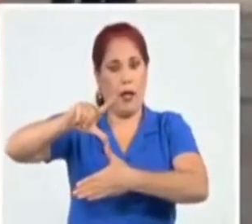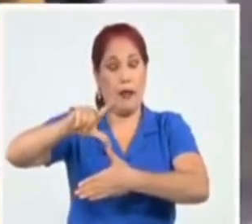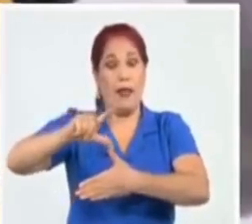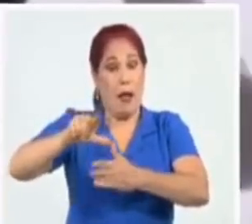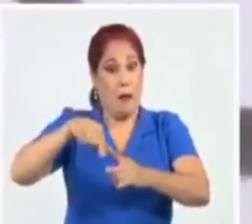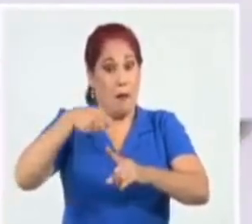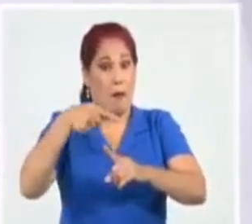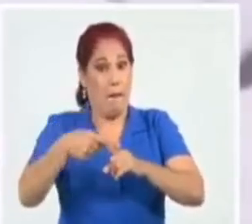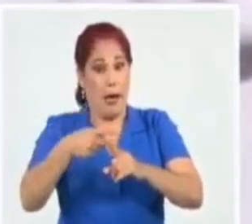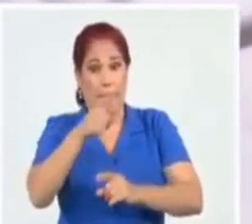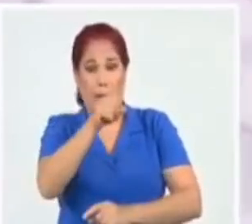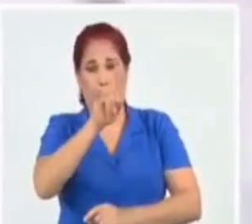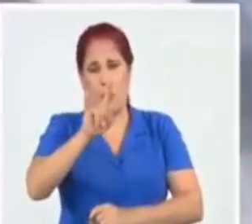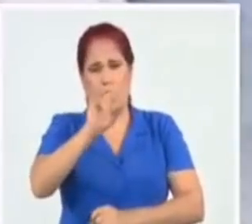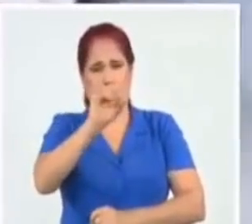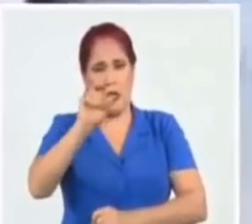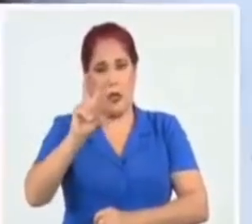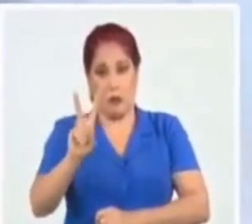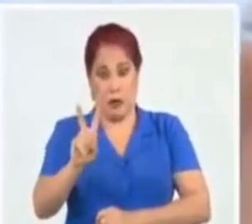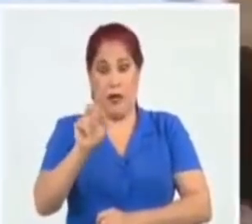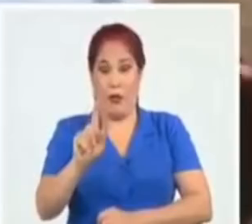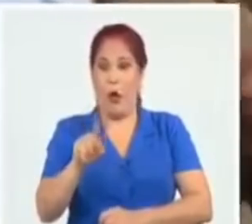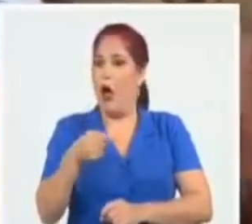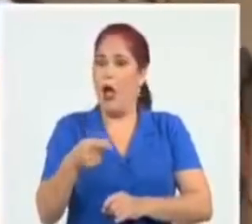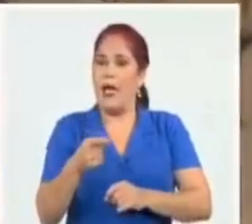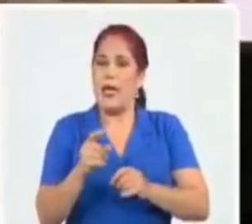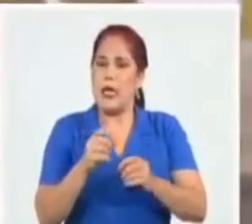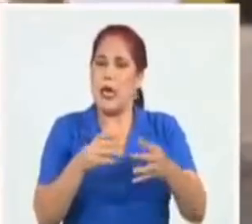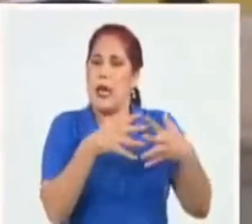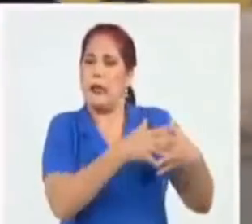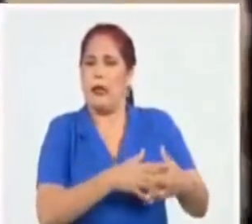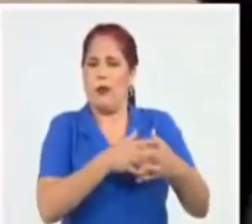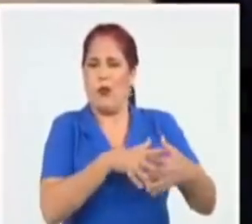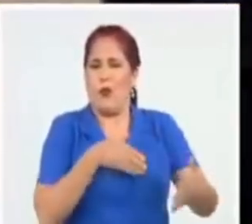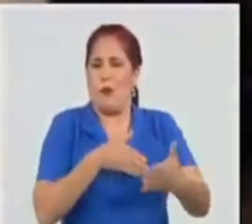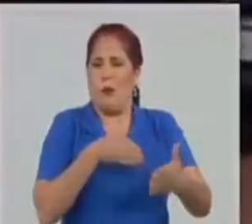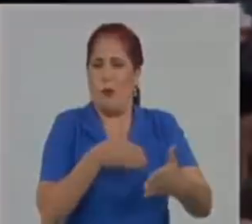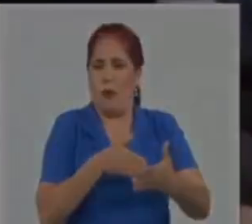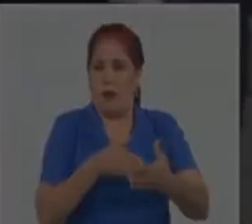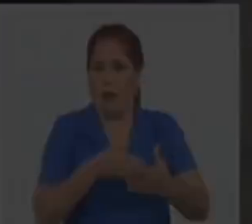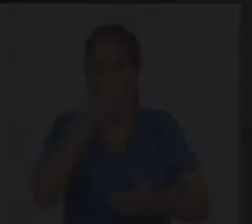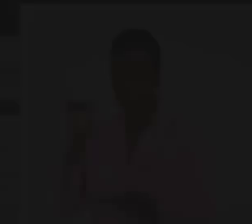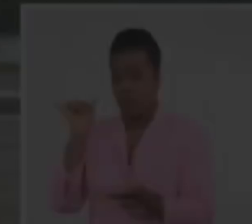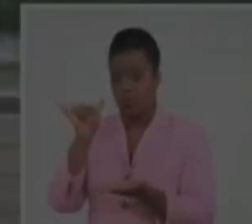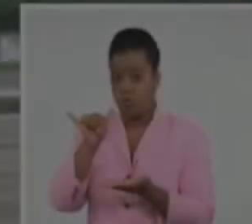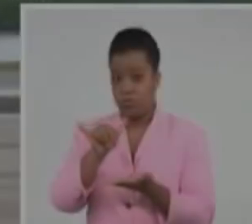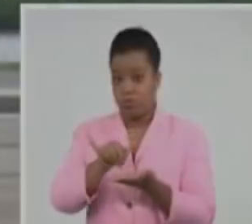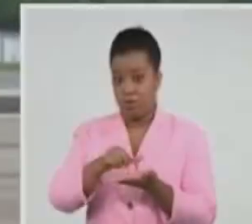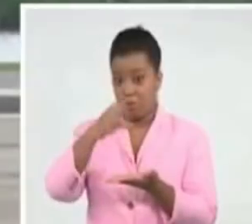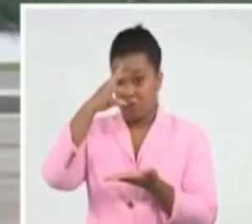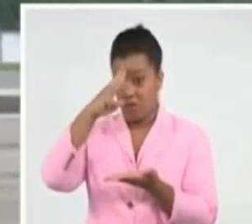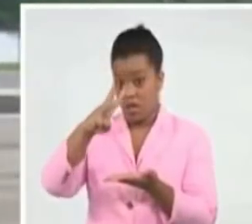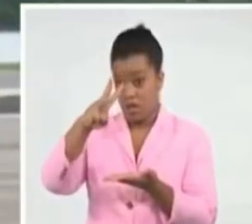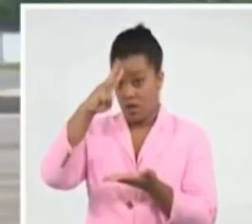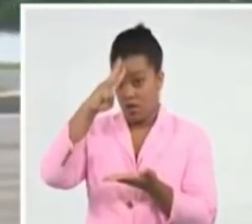en 1962 al cerco de Estados Unidos contra la mayor de las Antillas.